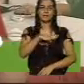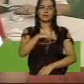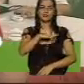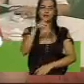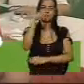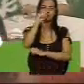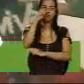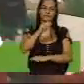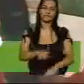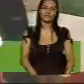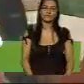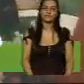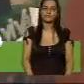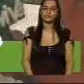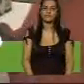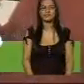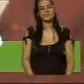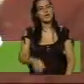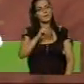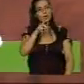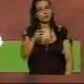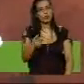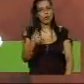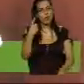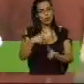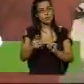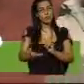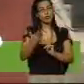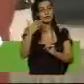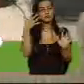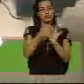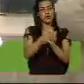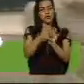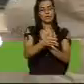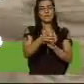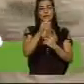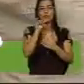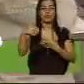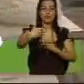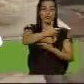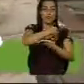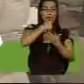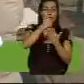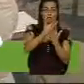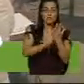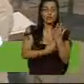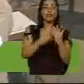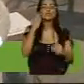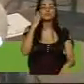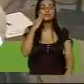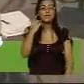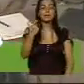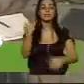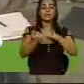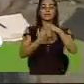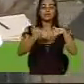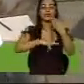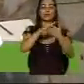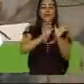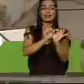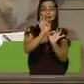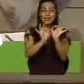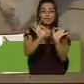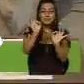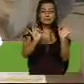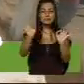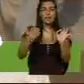de Venezuela. Ministra Hanson, ahora importante también lo que es el vaciado de la información. Sabemos que el Instituto Nacional de Estadística está cumpliendo un rol importante dentro de